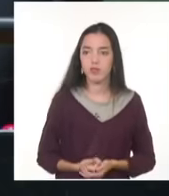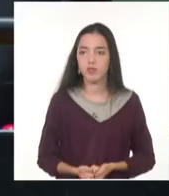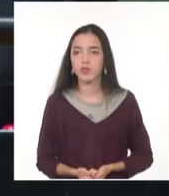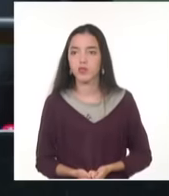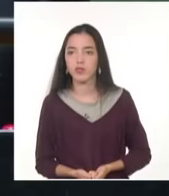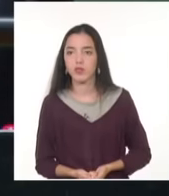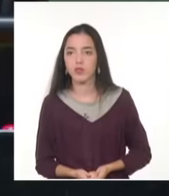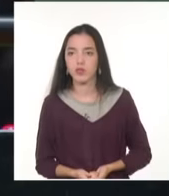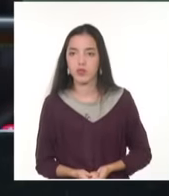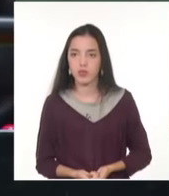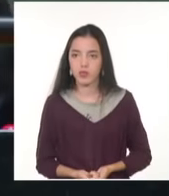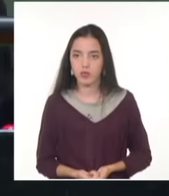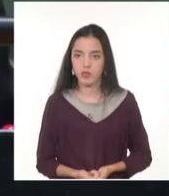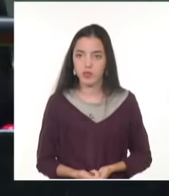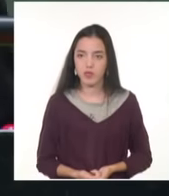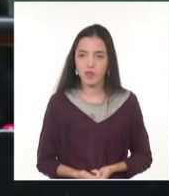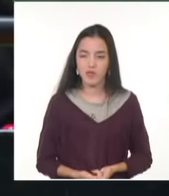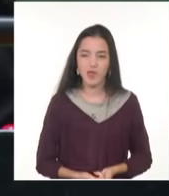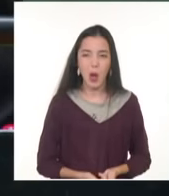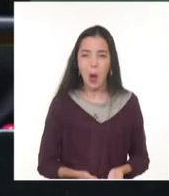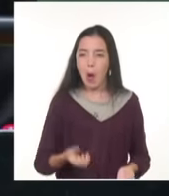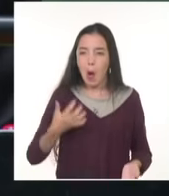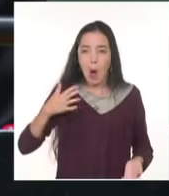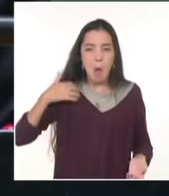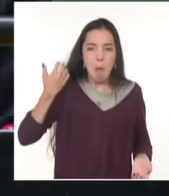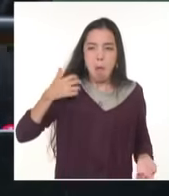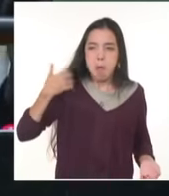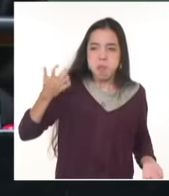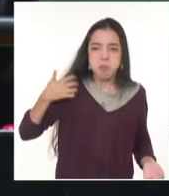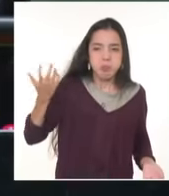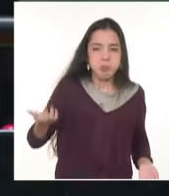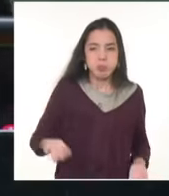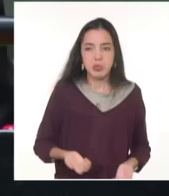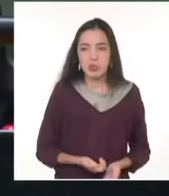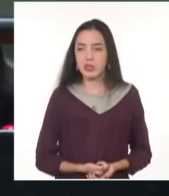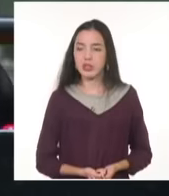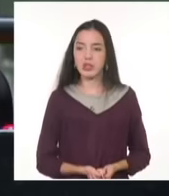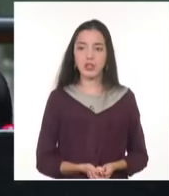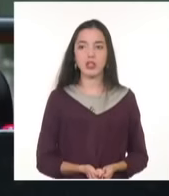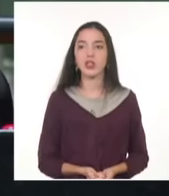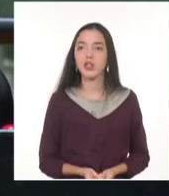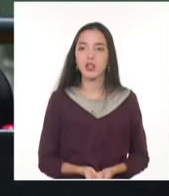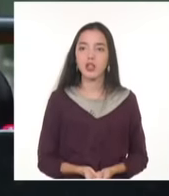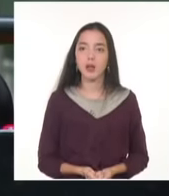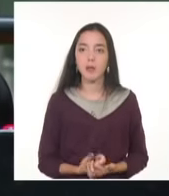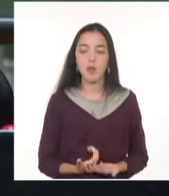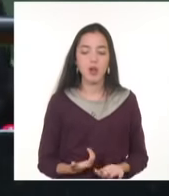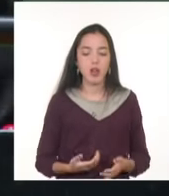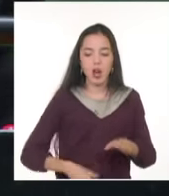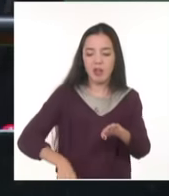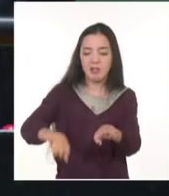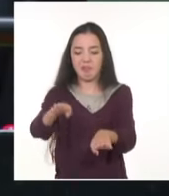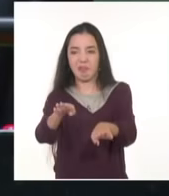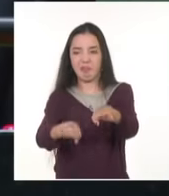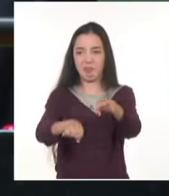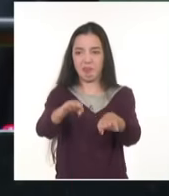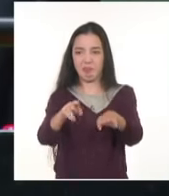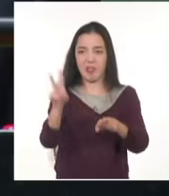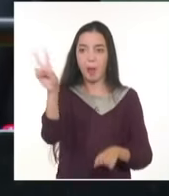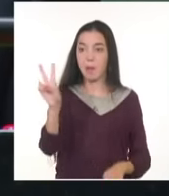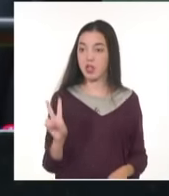Denunciamos las tentativas de generar violencia y desestabilización en Venezuela. Reiteramos